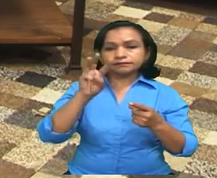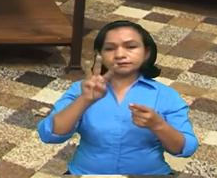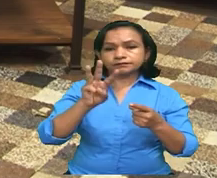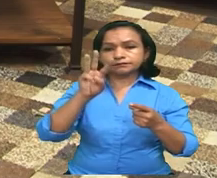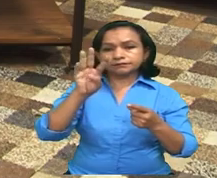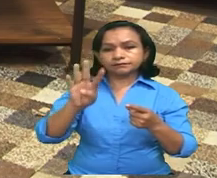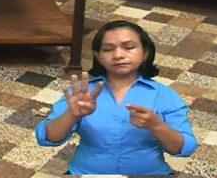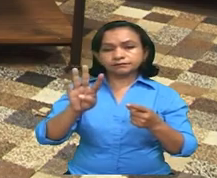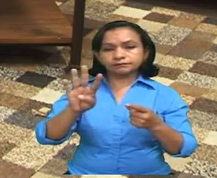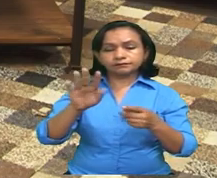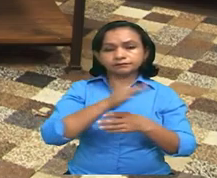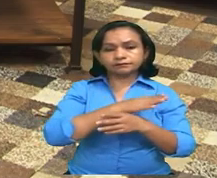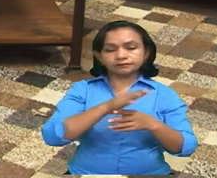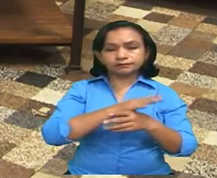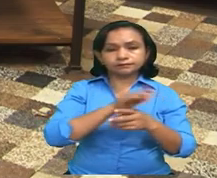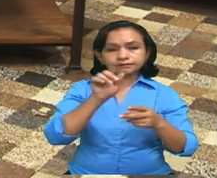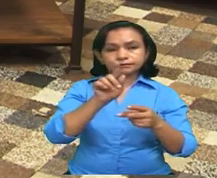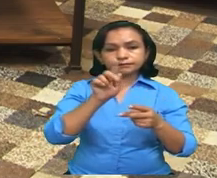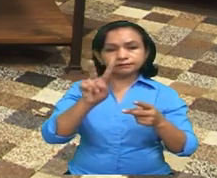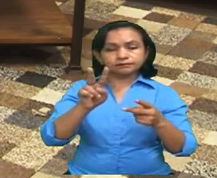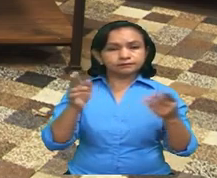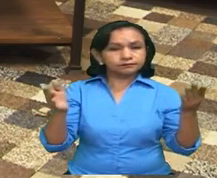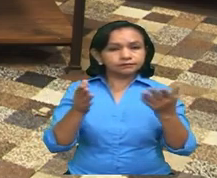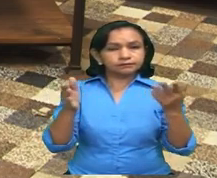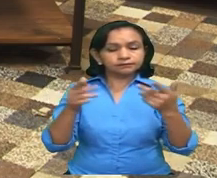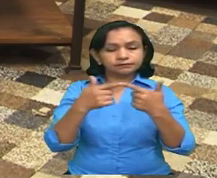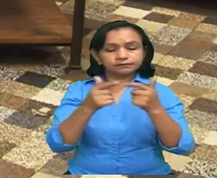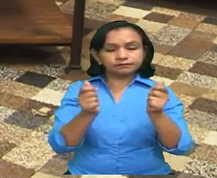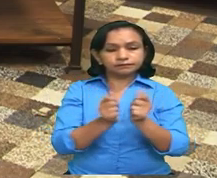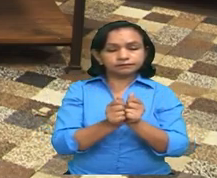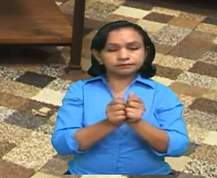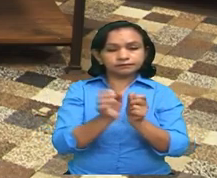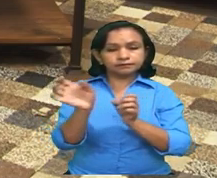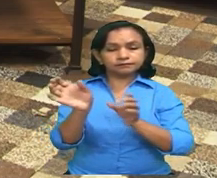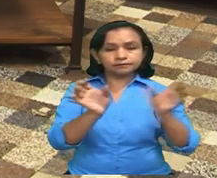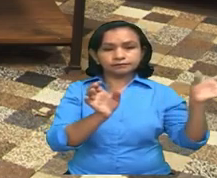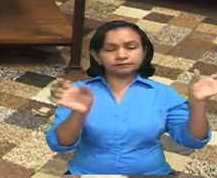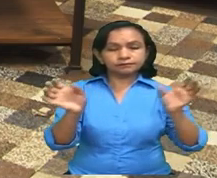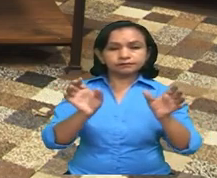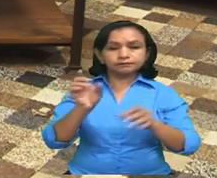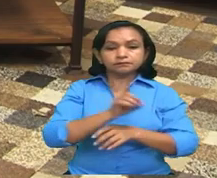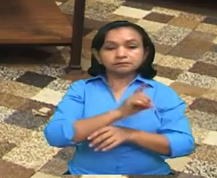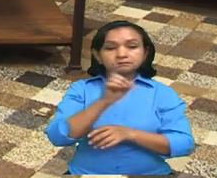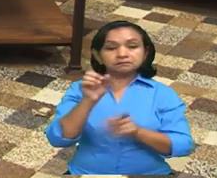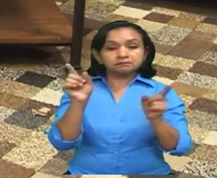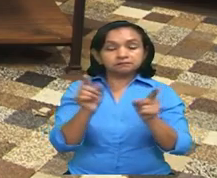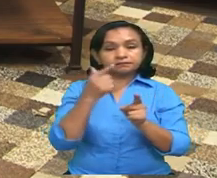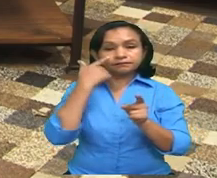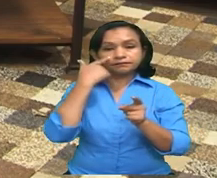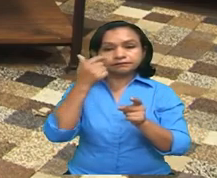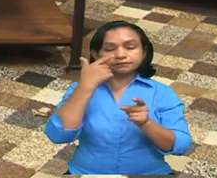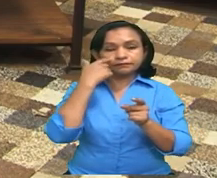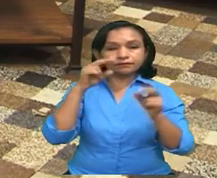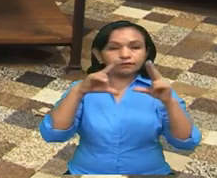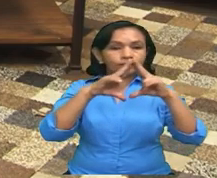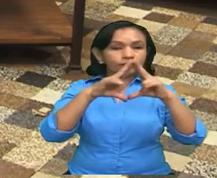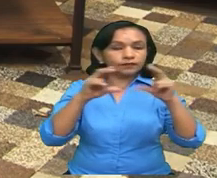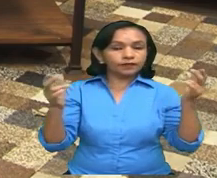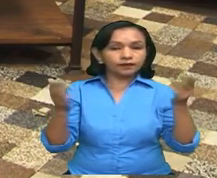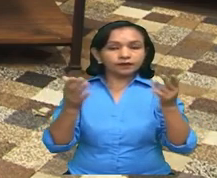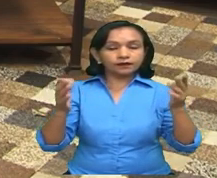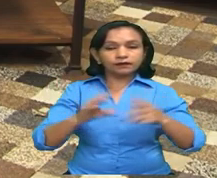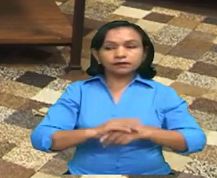muy interesante, como fue la visita a distintas regiones del país. Eran 64 mayoristas,